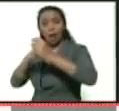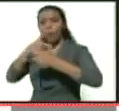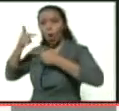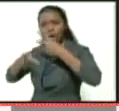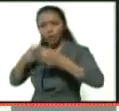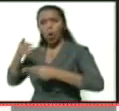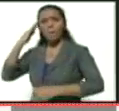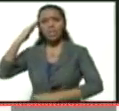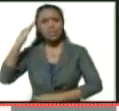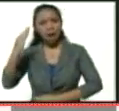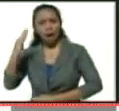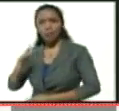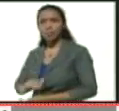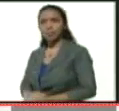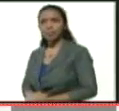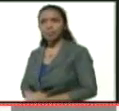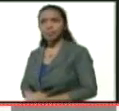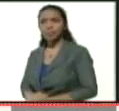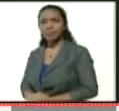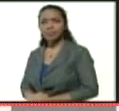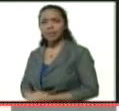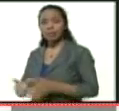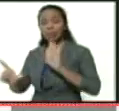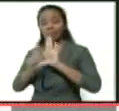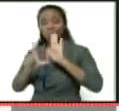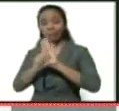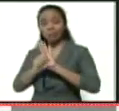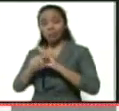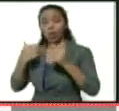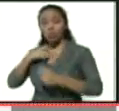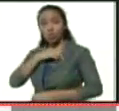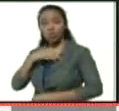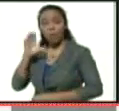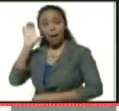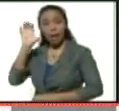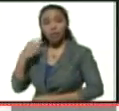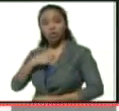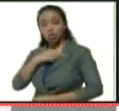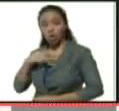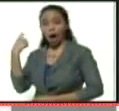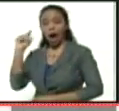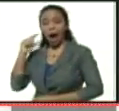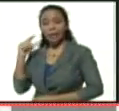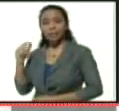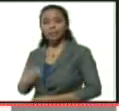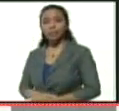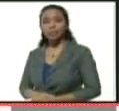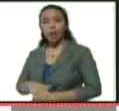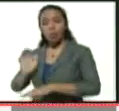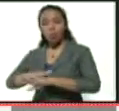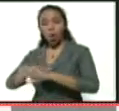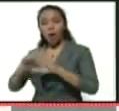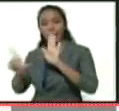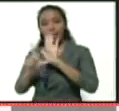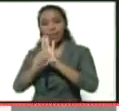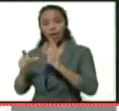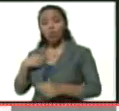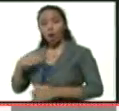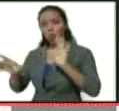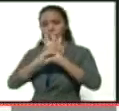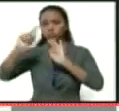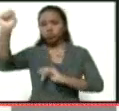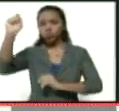políticos, militares, legítimos de nuestro país. Porque nosotros estamos donde estamos, por la legitimidad de una